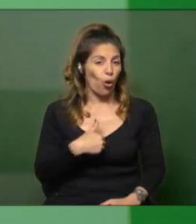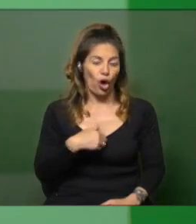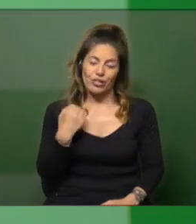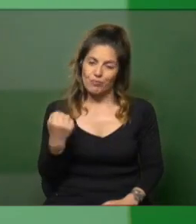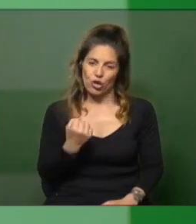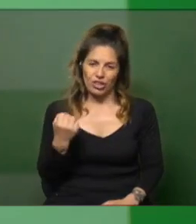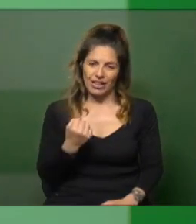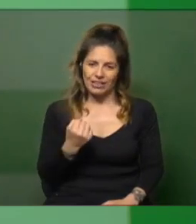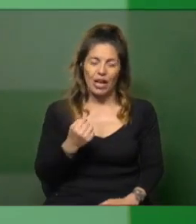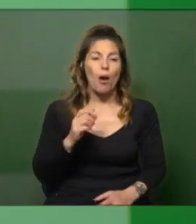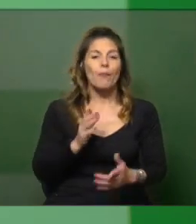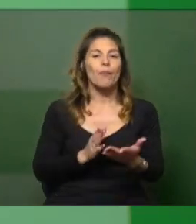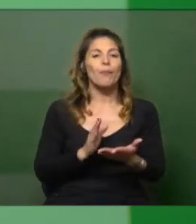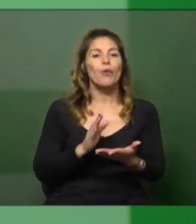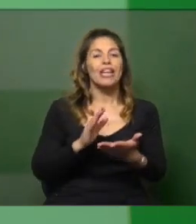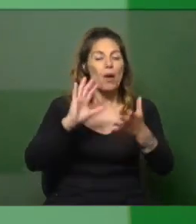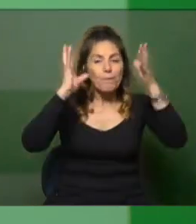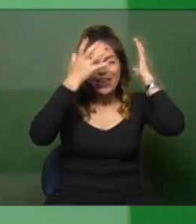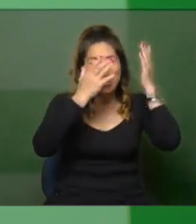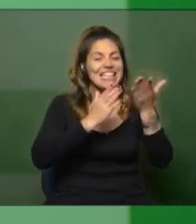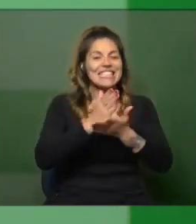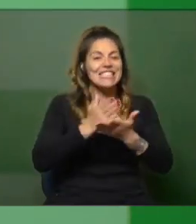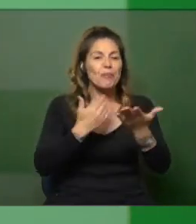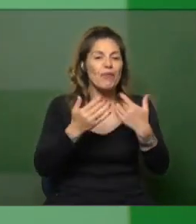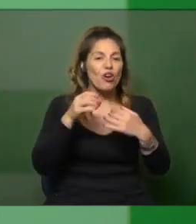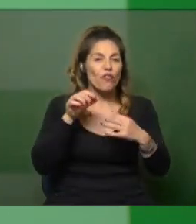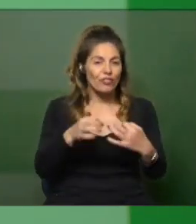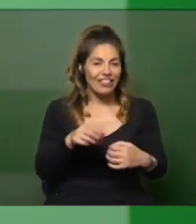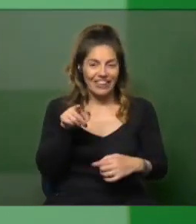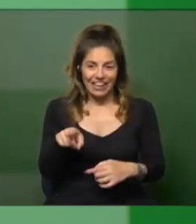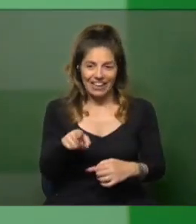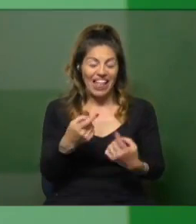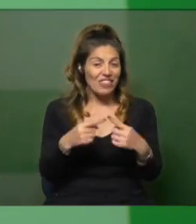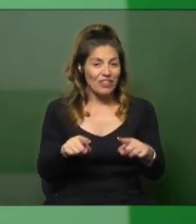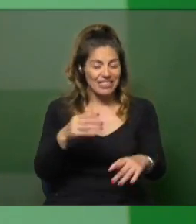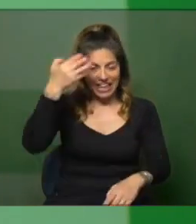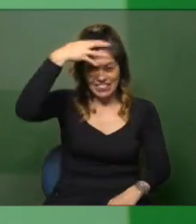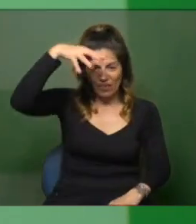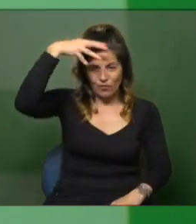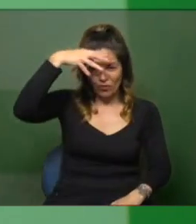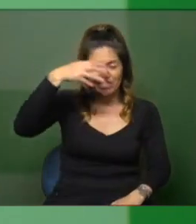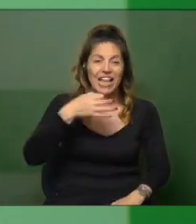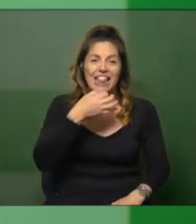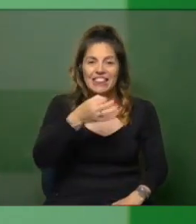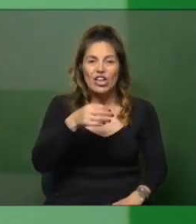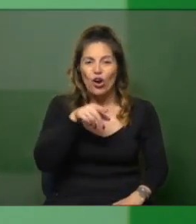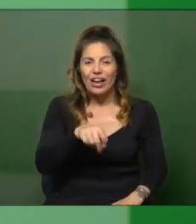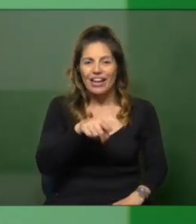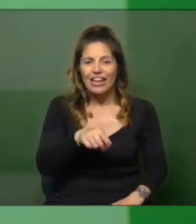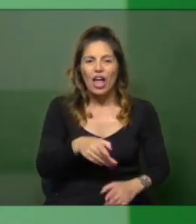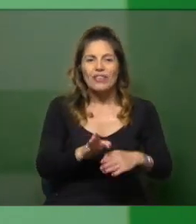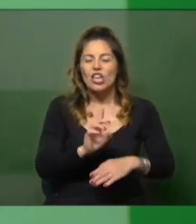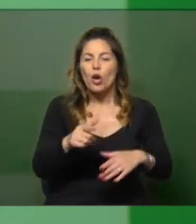Porque además milei siempre habló muy bien de él A diferencia de lo que pasó con Patricia bullich llegó a decir va a ser no mi